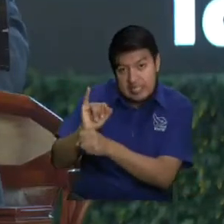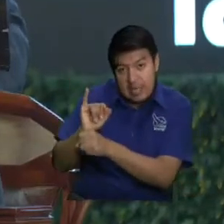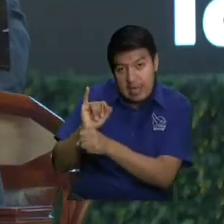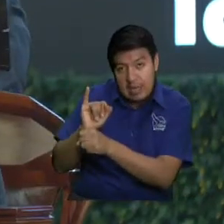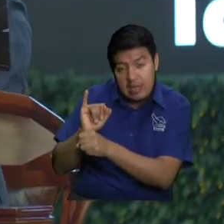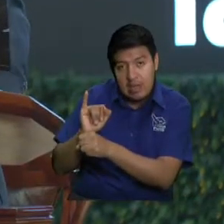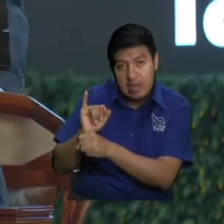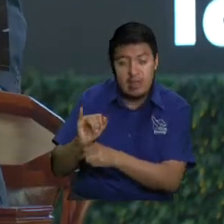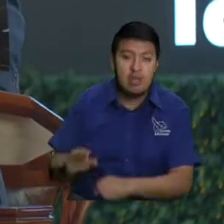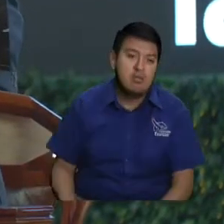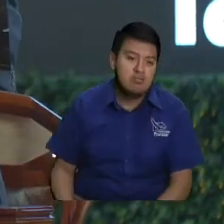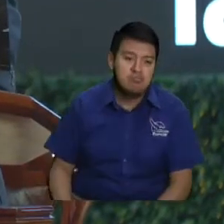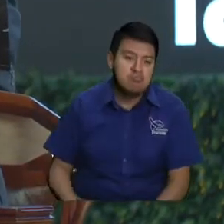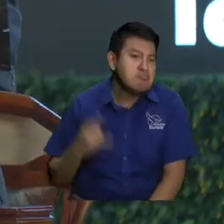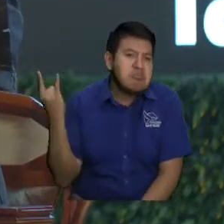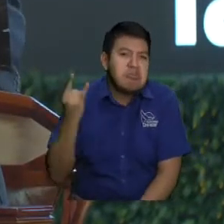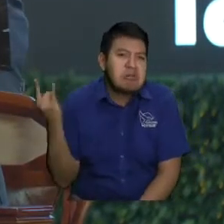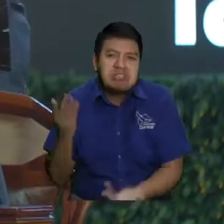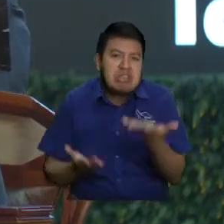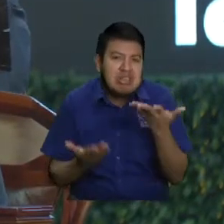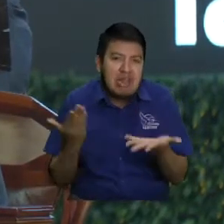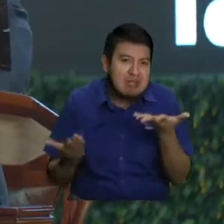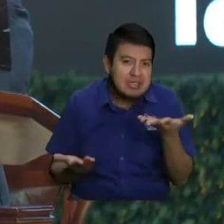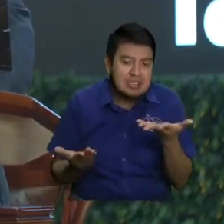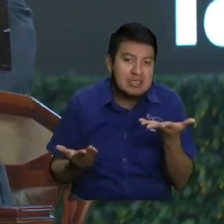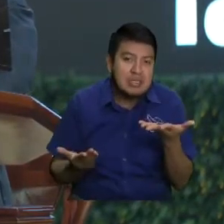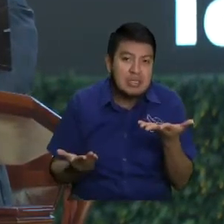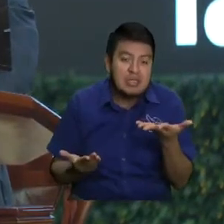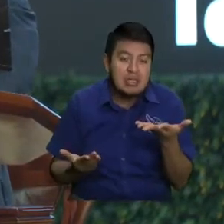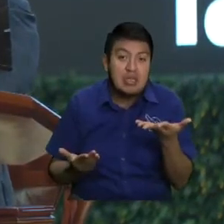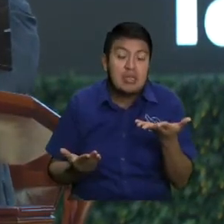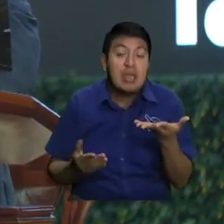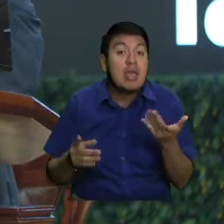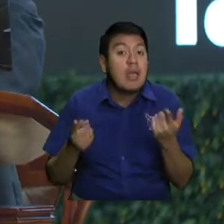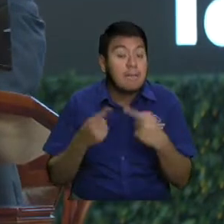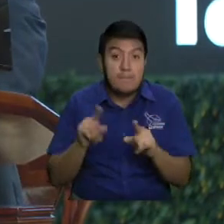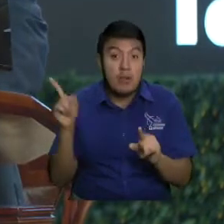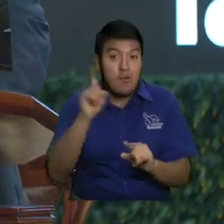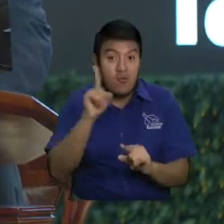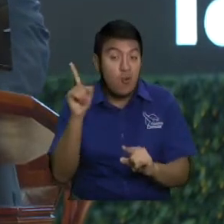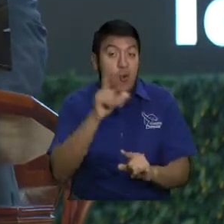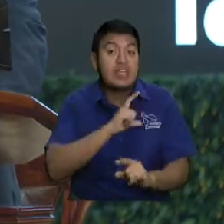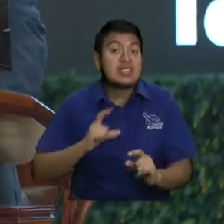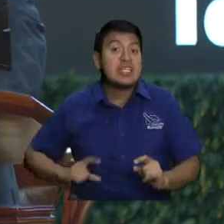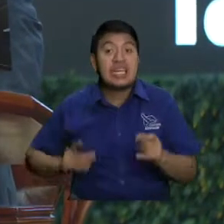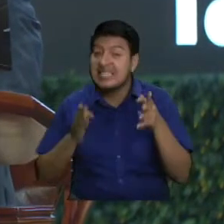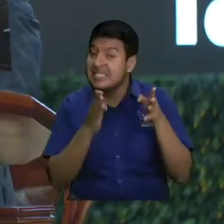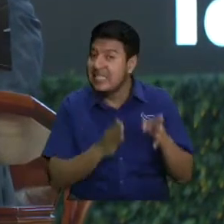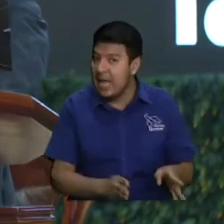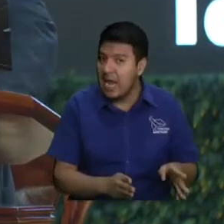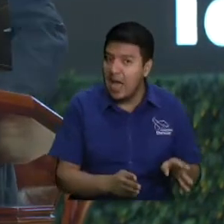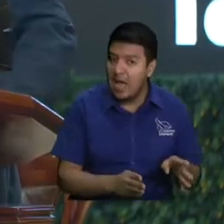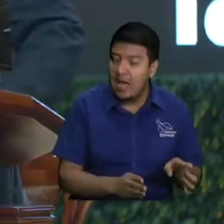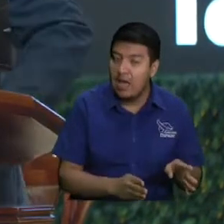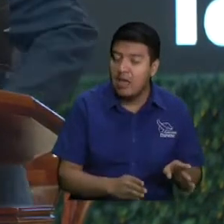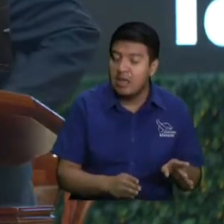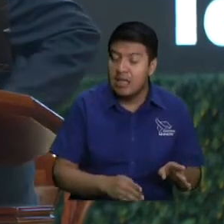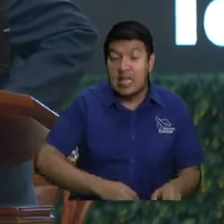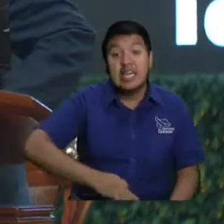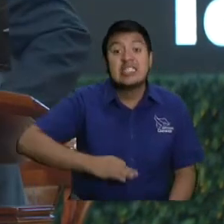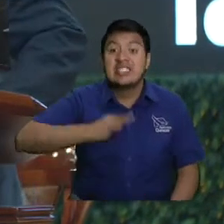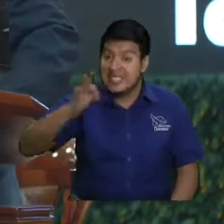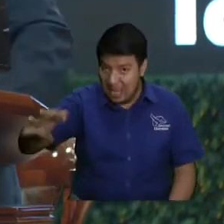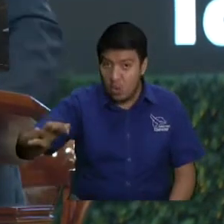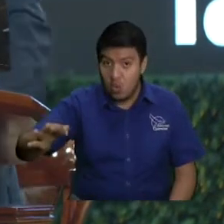Es que en la universidad eran unos mangos verdes. Están